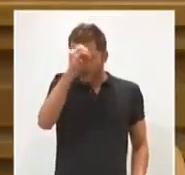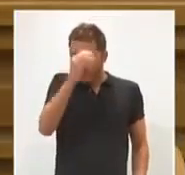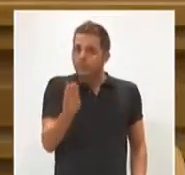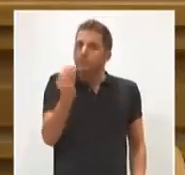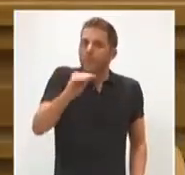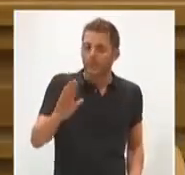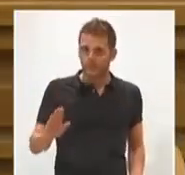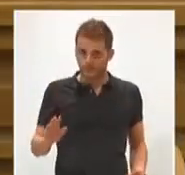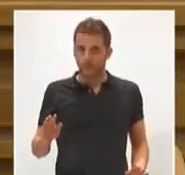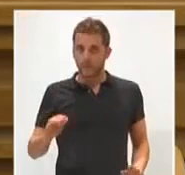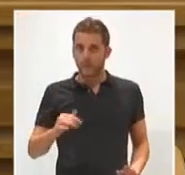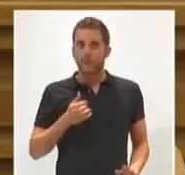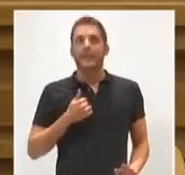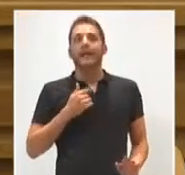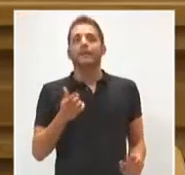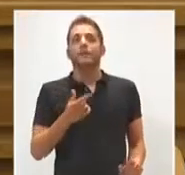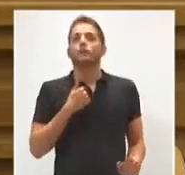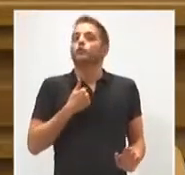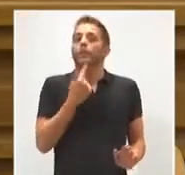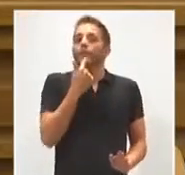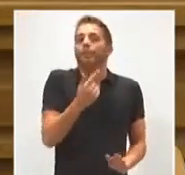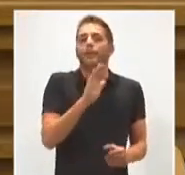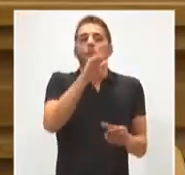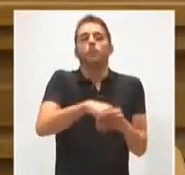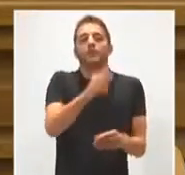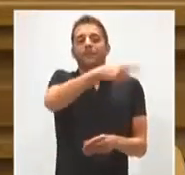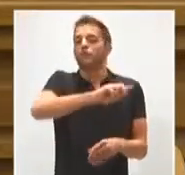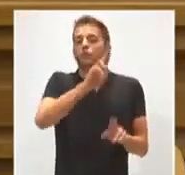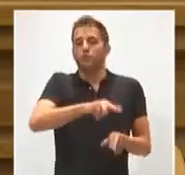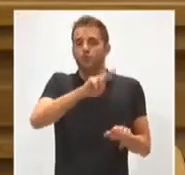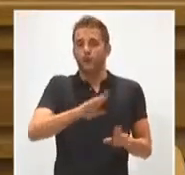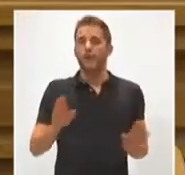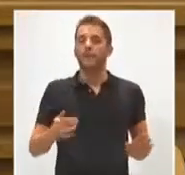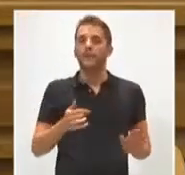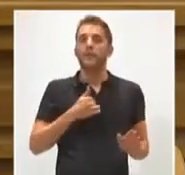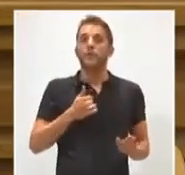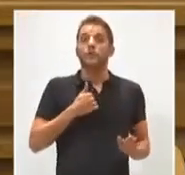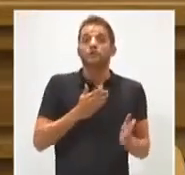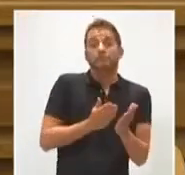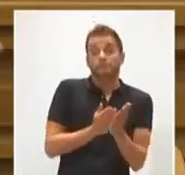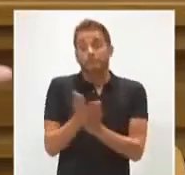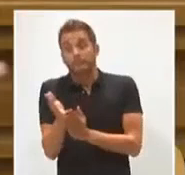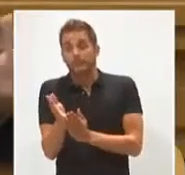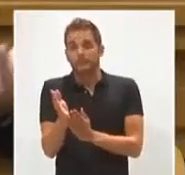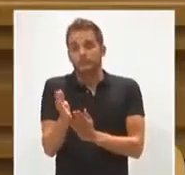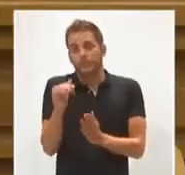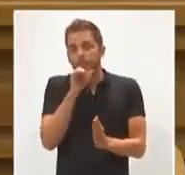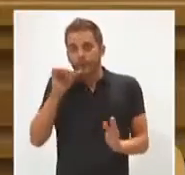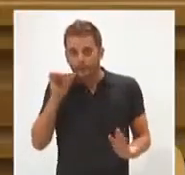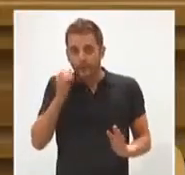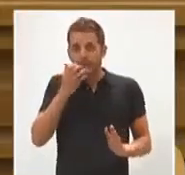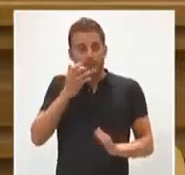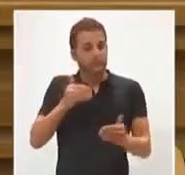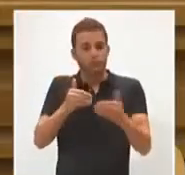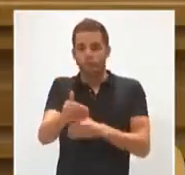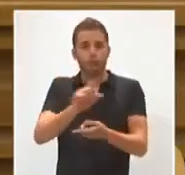lo que me gustaría eso no haría nunca yo digo que prefiero esa alternativa como presidente que si mañana esto tiene